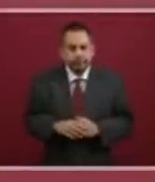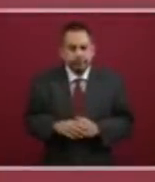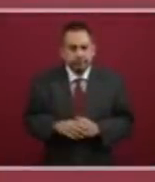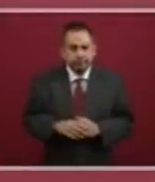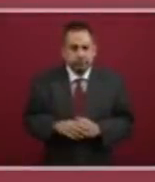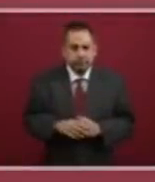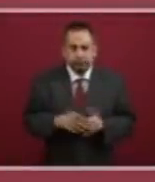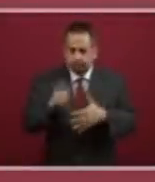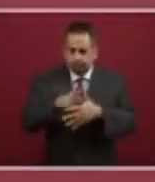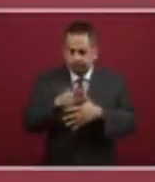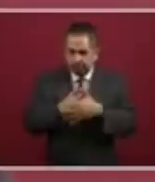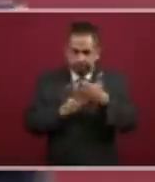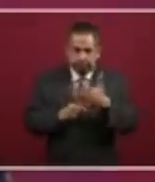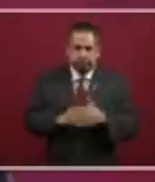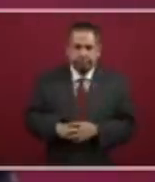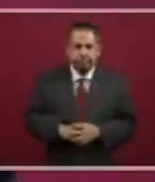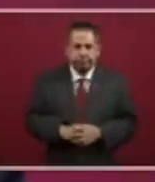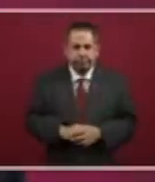cinco,